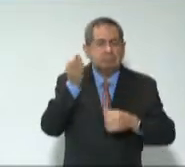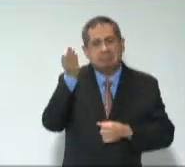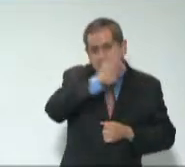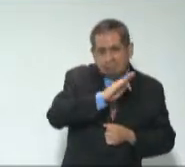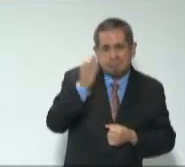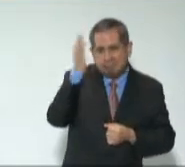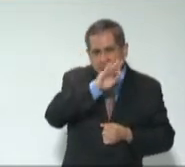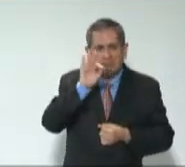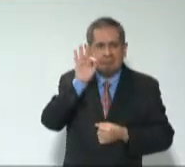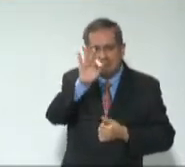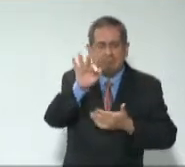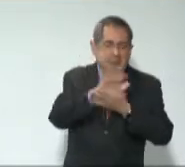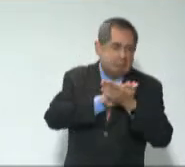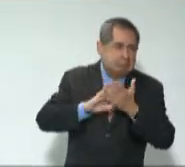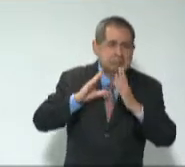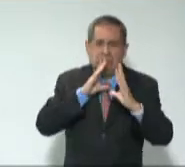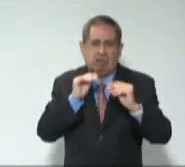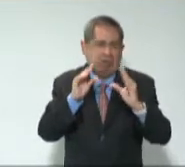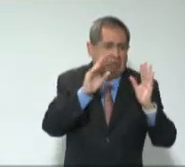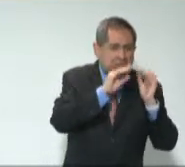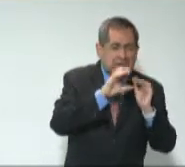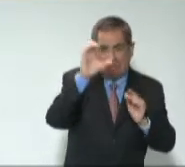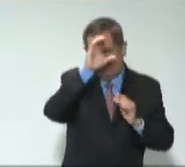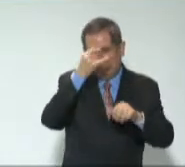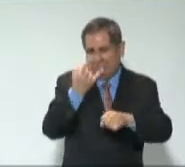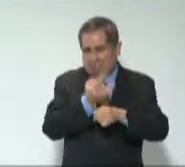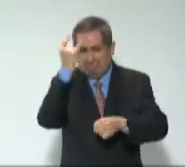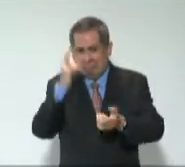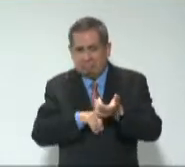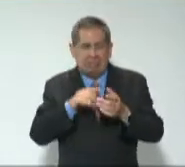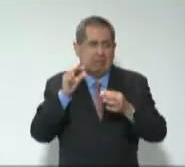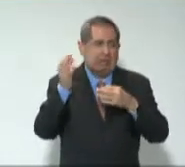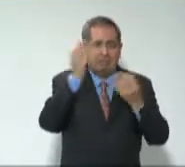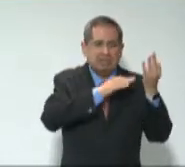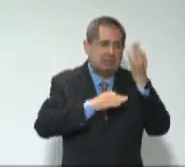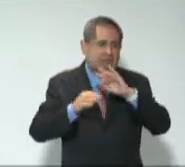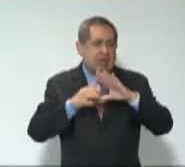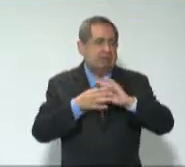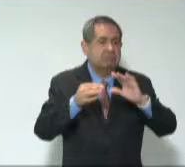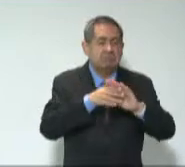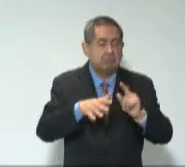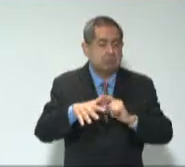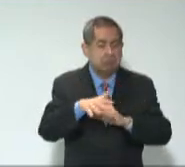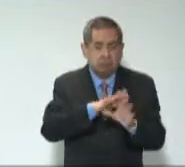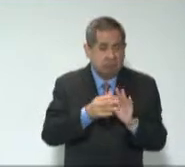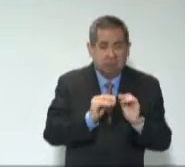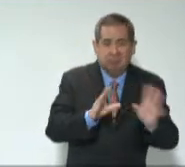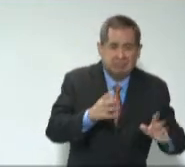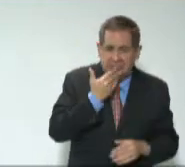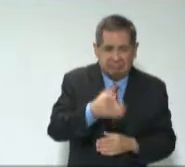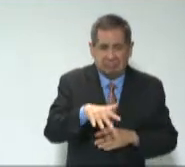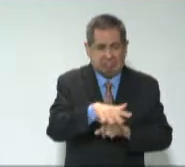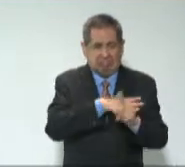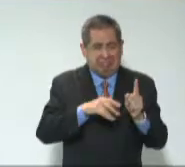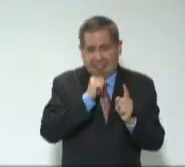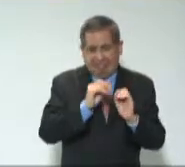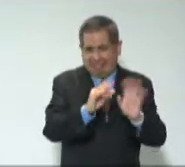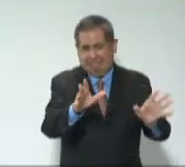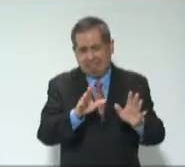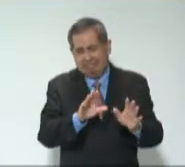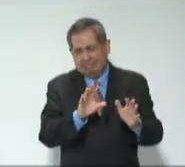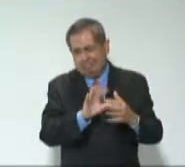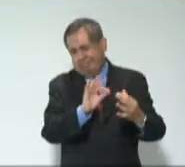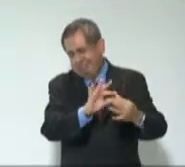engañosas de rumores de pseudociencia incluso diría de descontextualización eh No no no no quiero